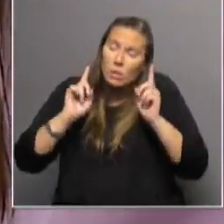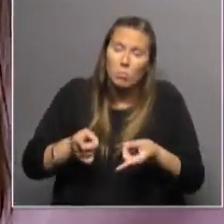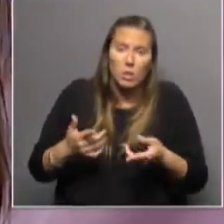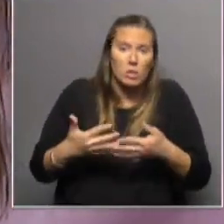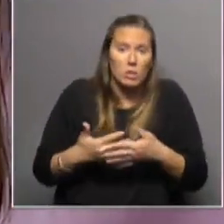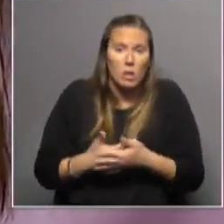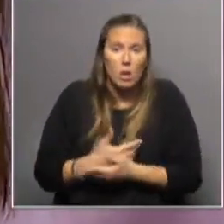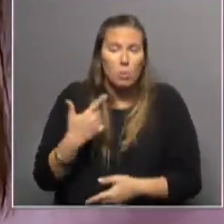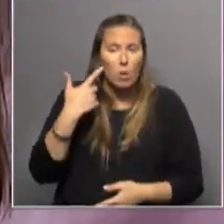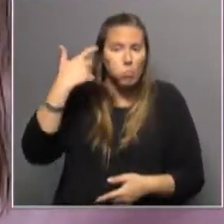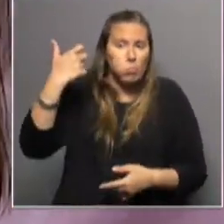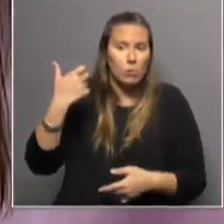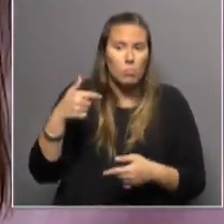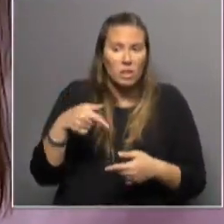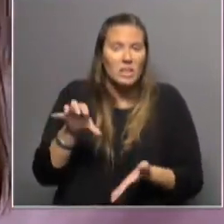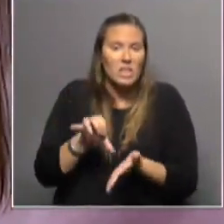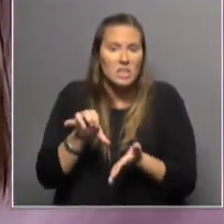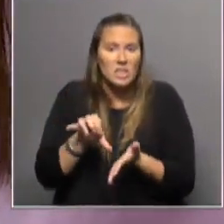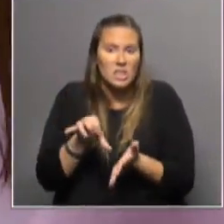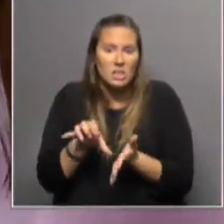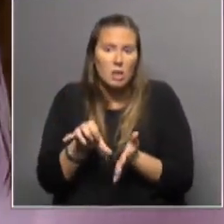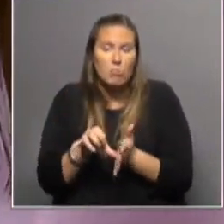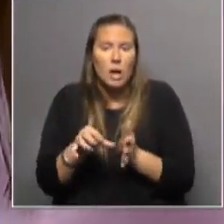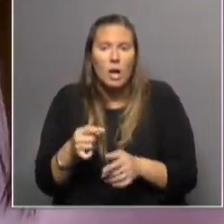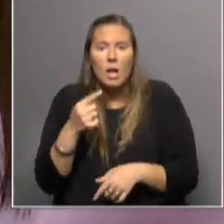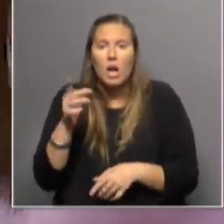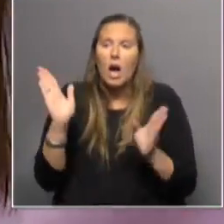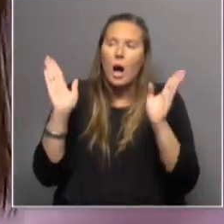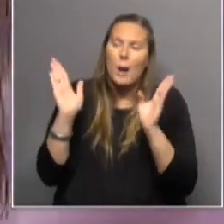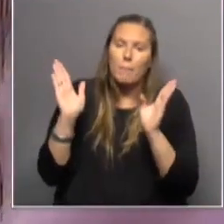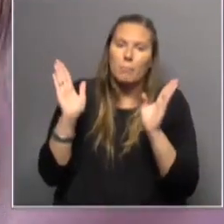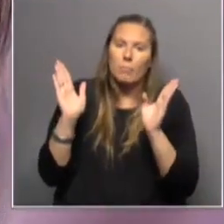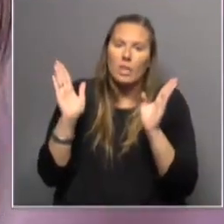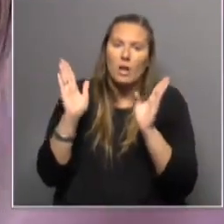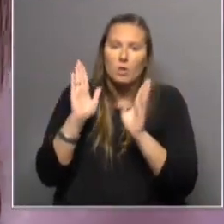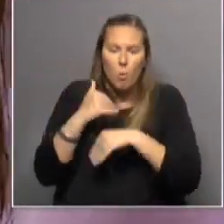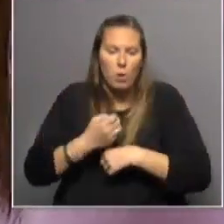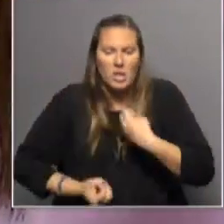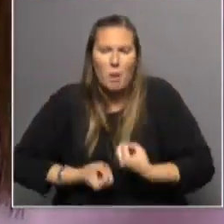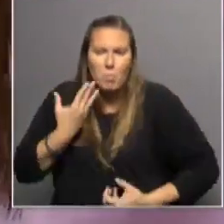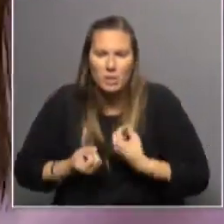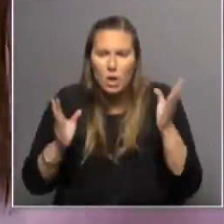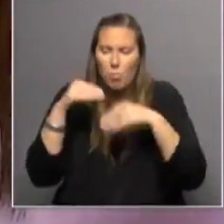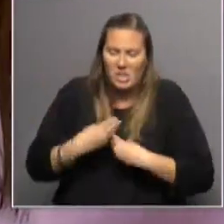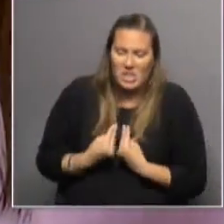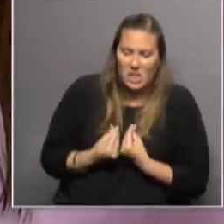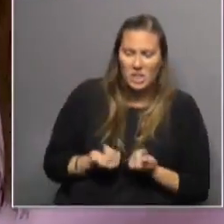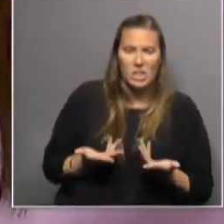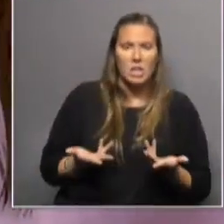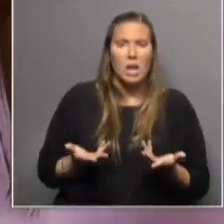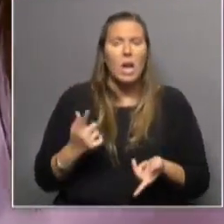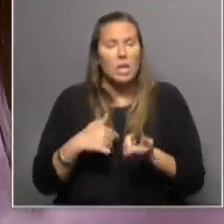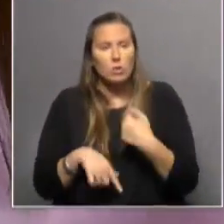se suicidan, porque este sistema le dice que no pueden expresarse, que no pueden sentir, que no pueden...